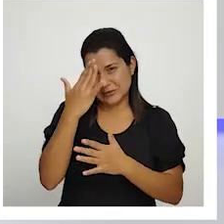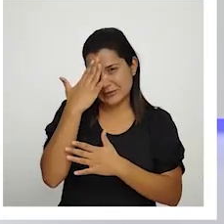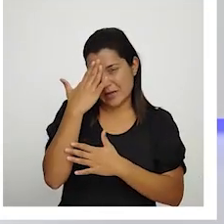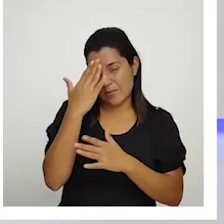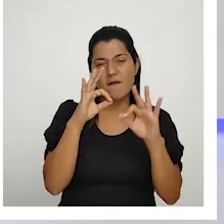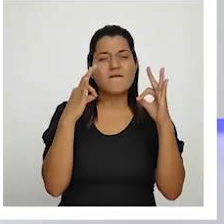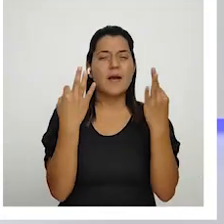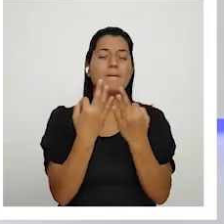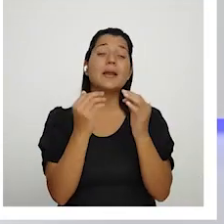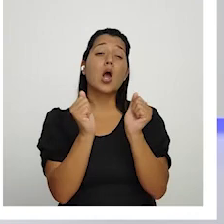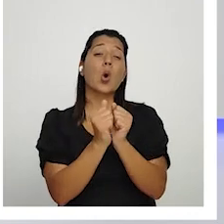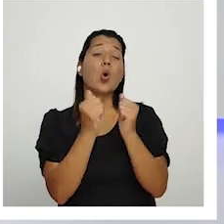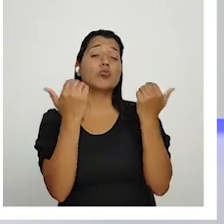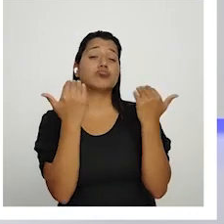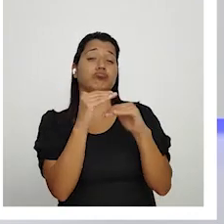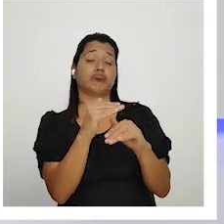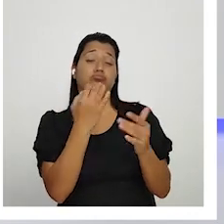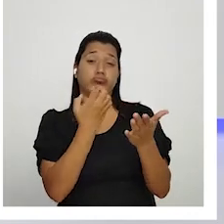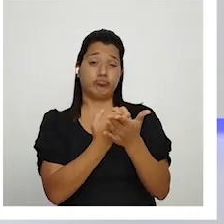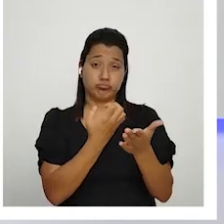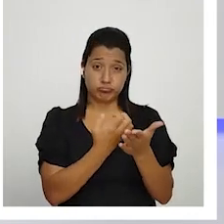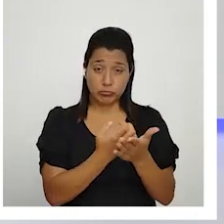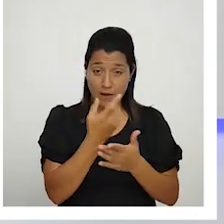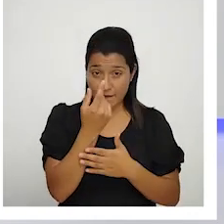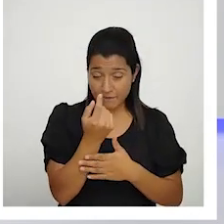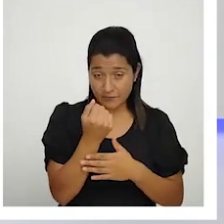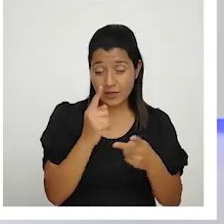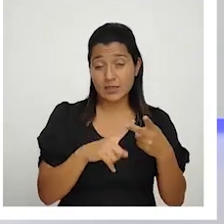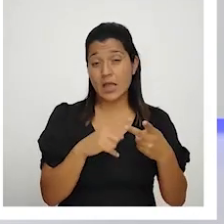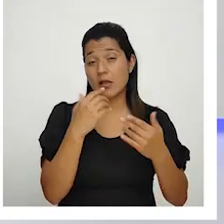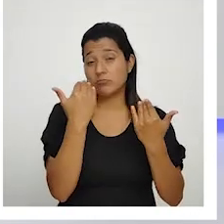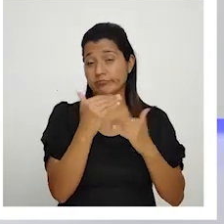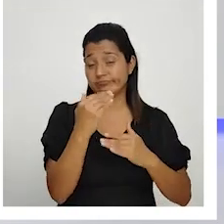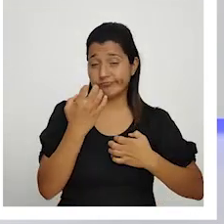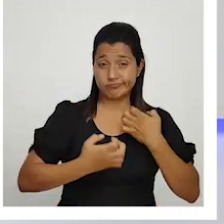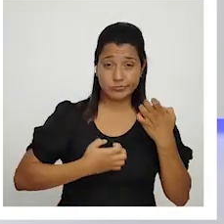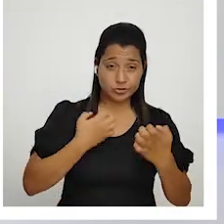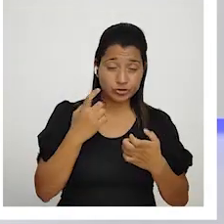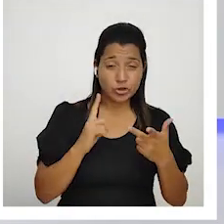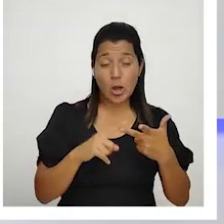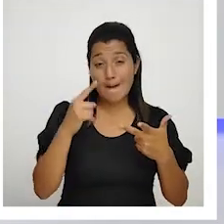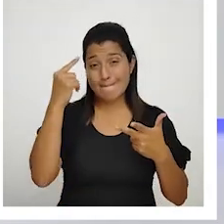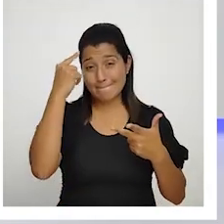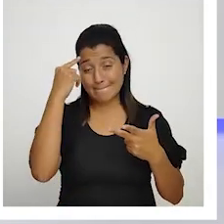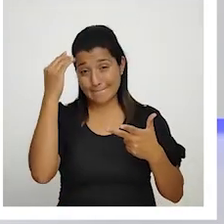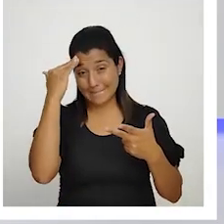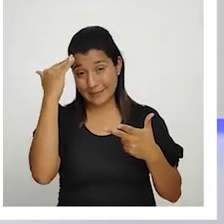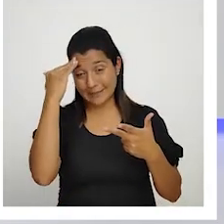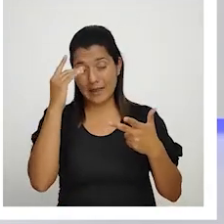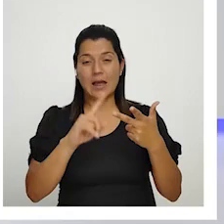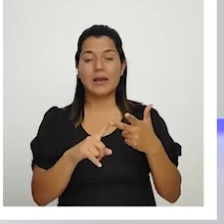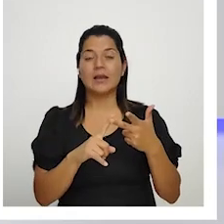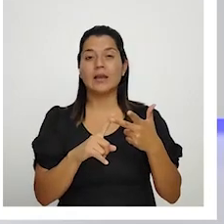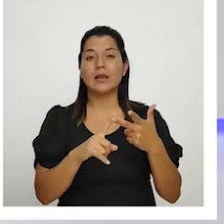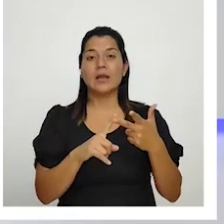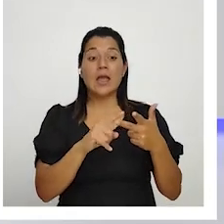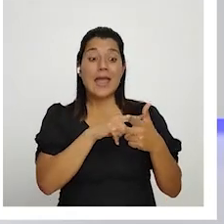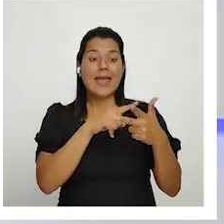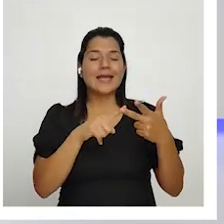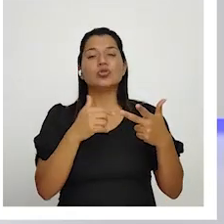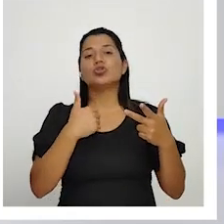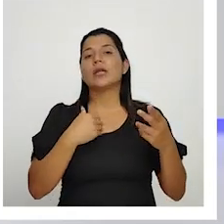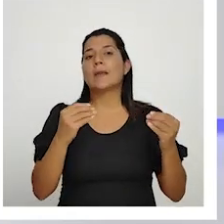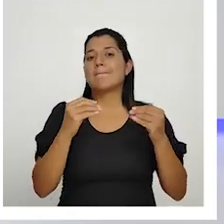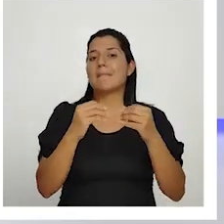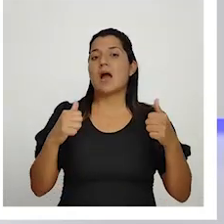más límites de recursos financieros, emocionales, mentales, ¿verdad? Tienen un mayor desafío para